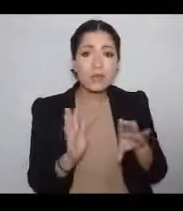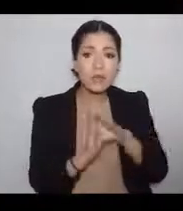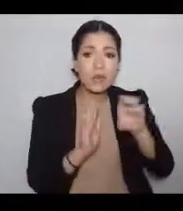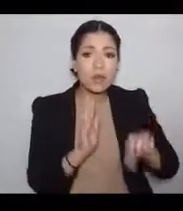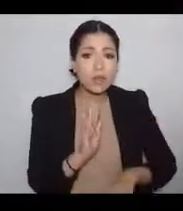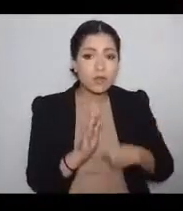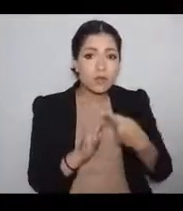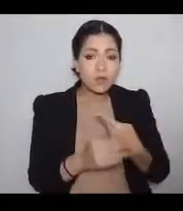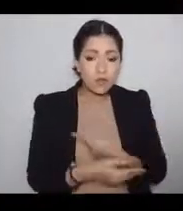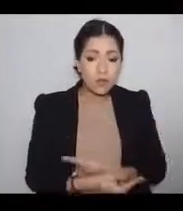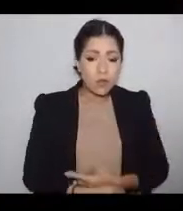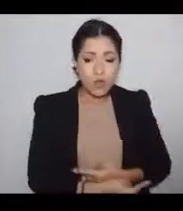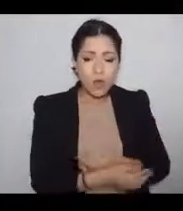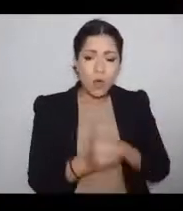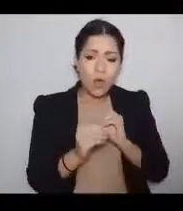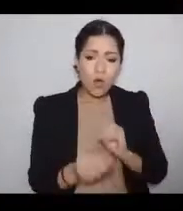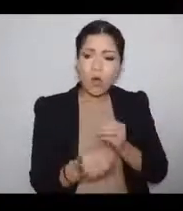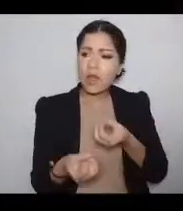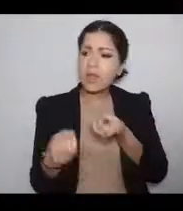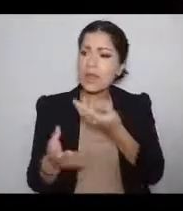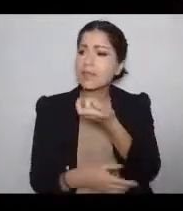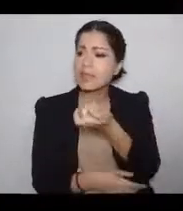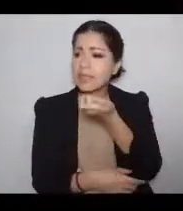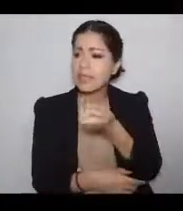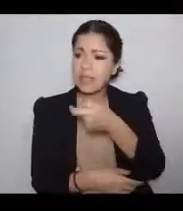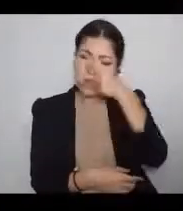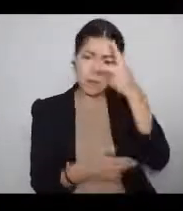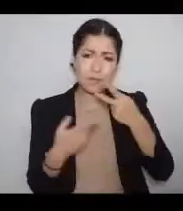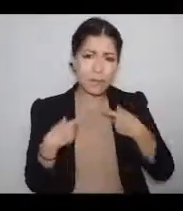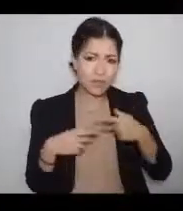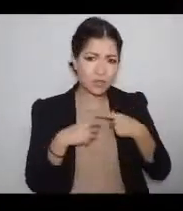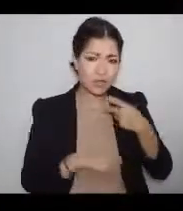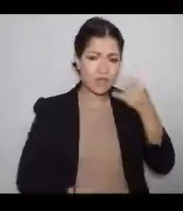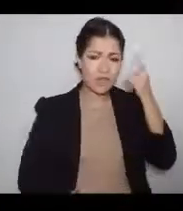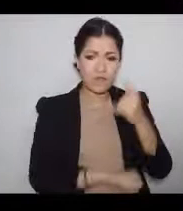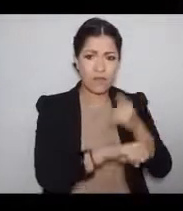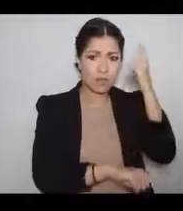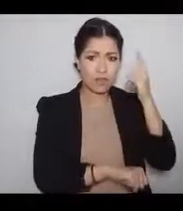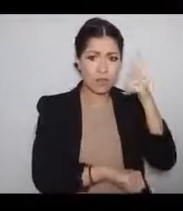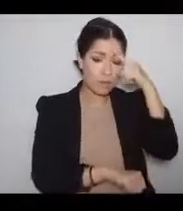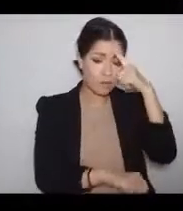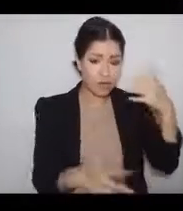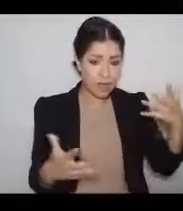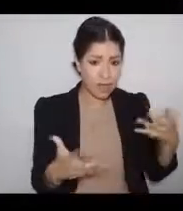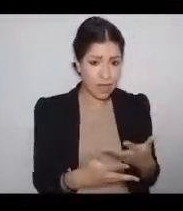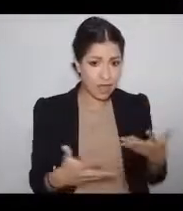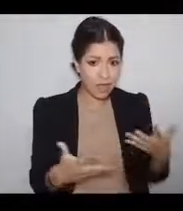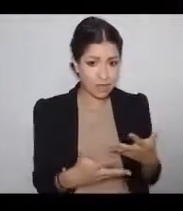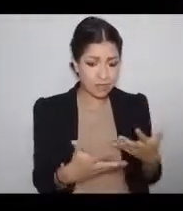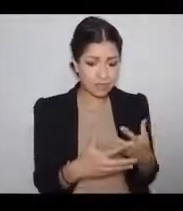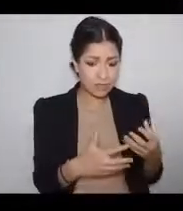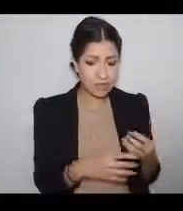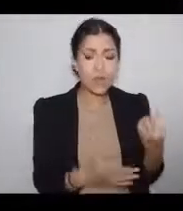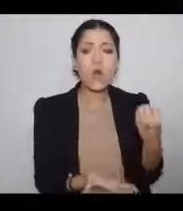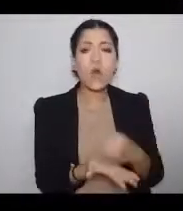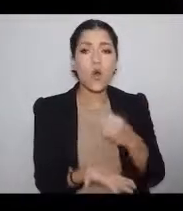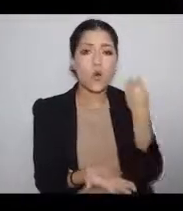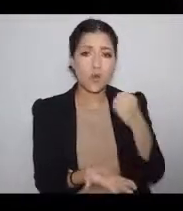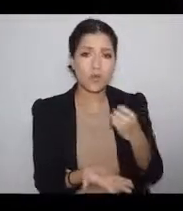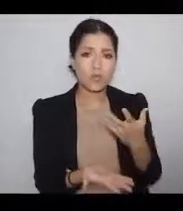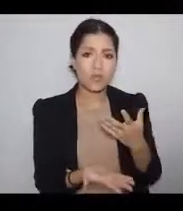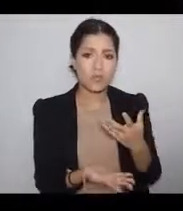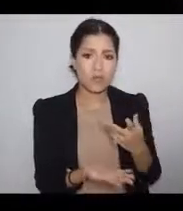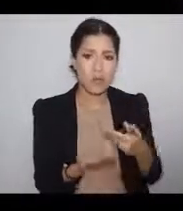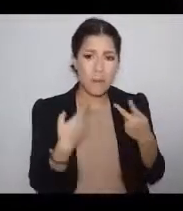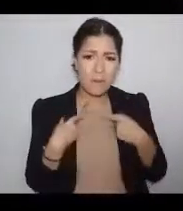de sus muñecos o le da dinero a estafadores que prometen prepararle oro para vender.